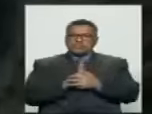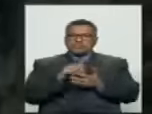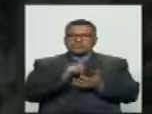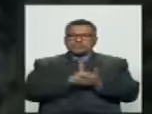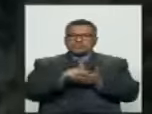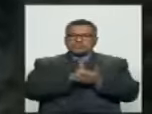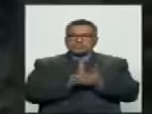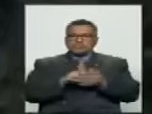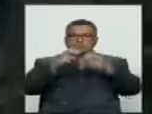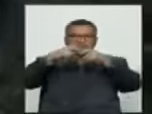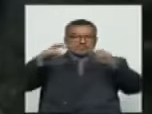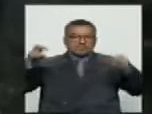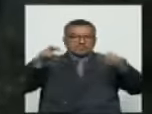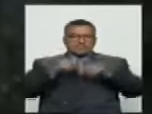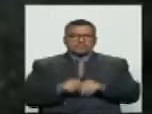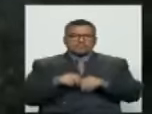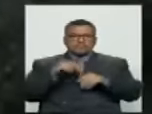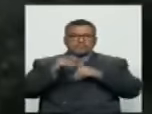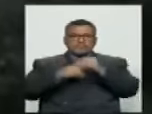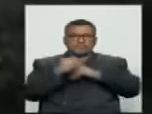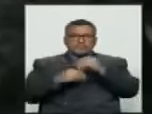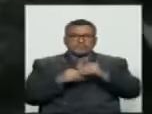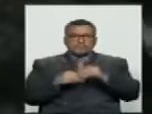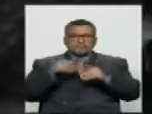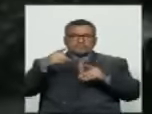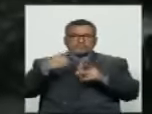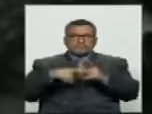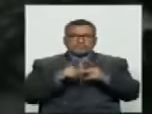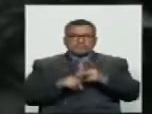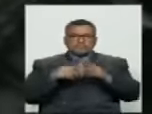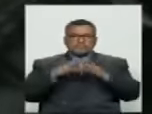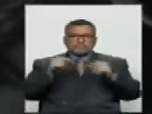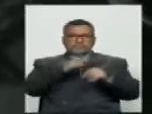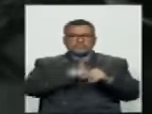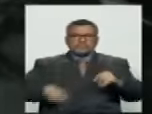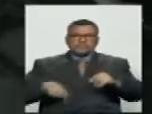términos. Epígrafe. Verificación de la denominación. Es todo,